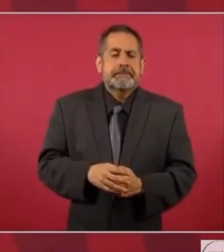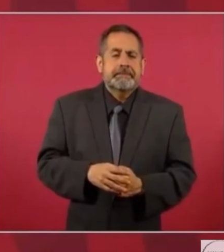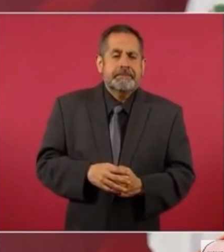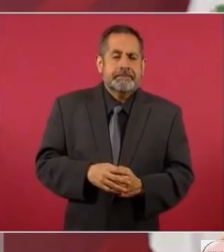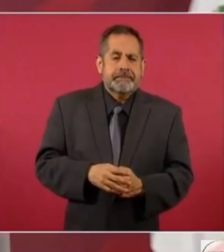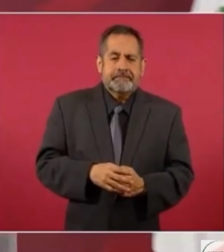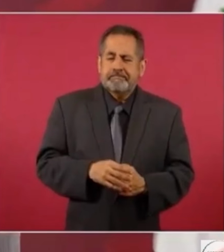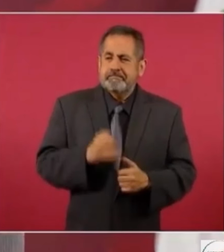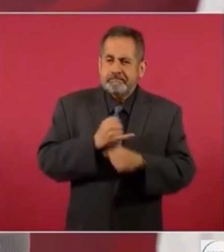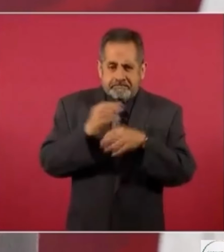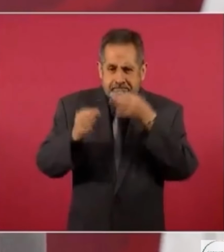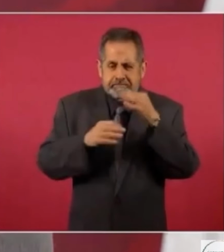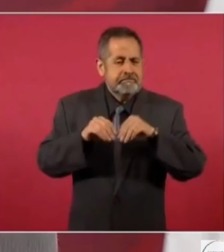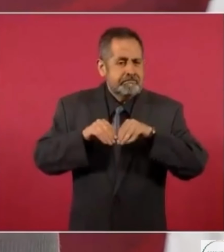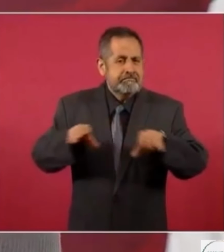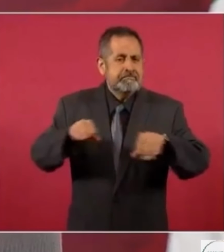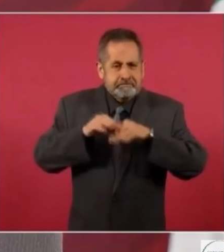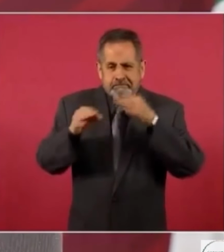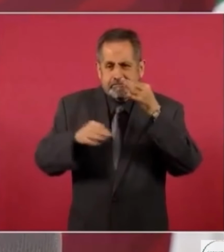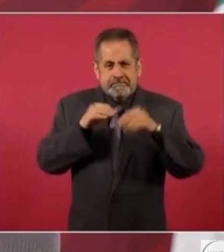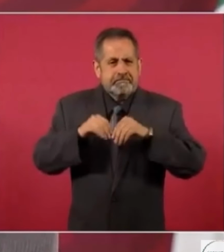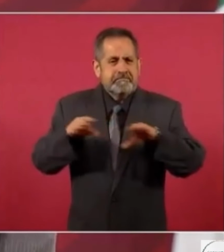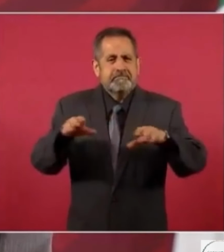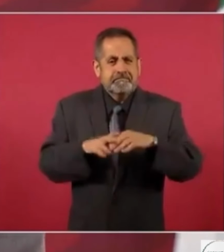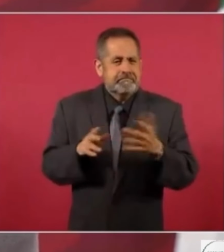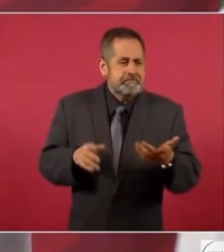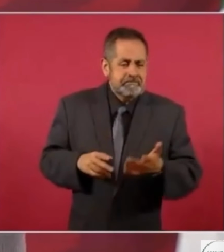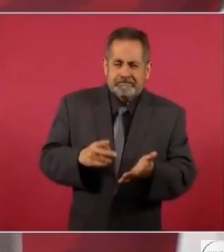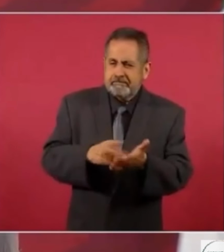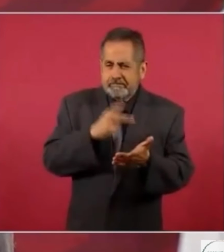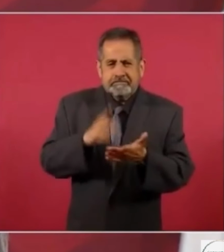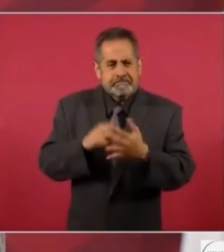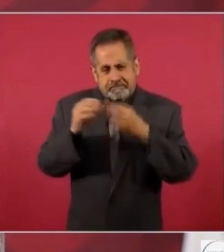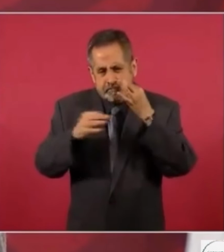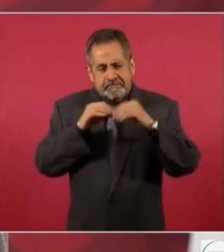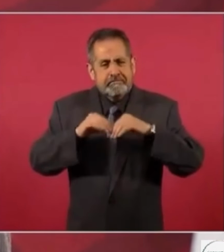con esta sección y constantemente